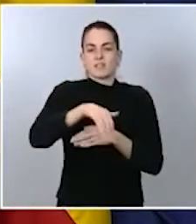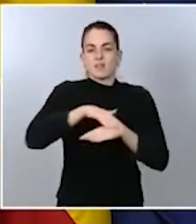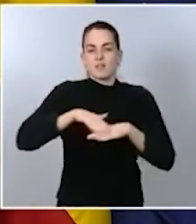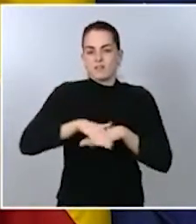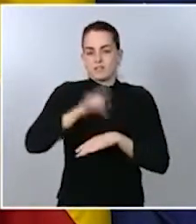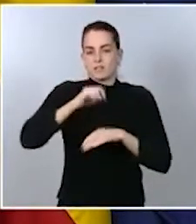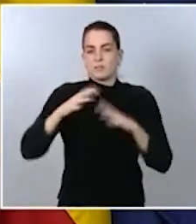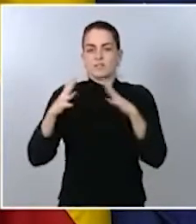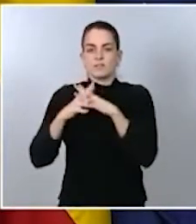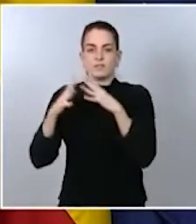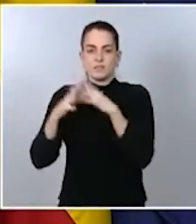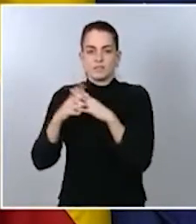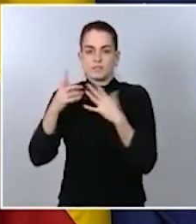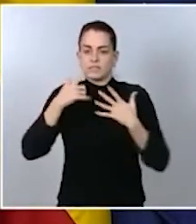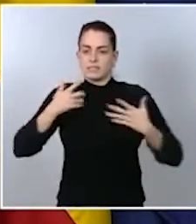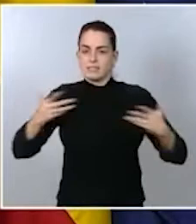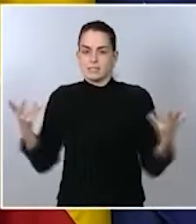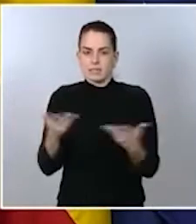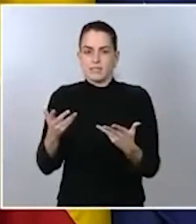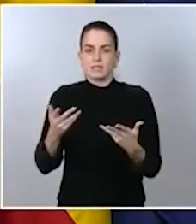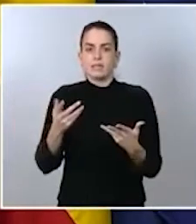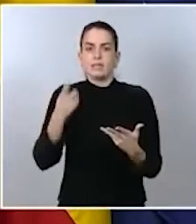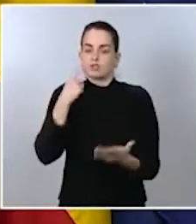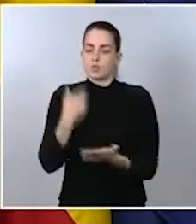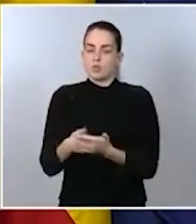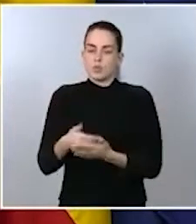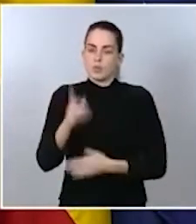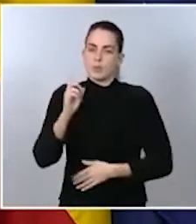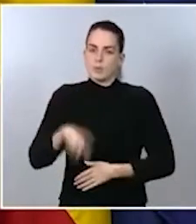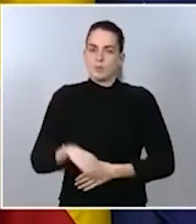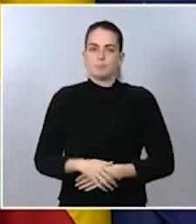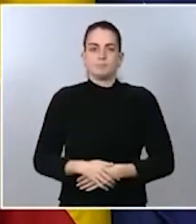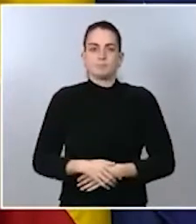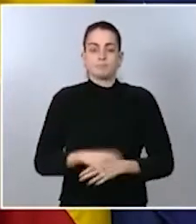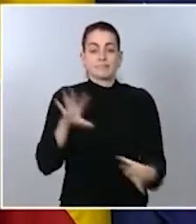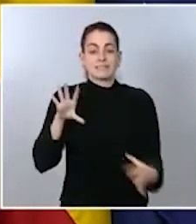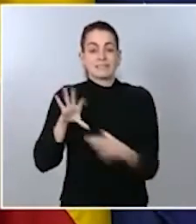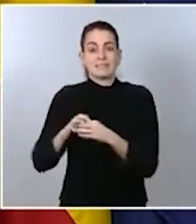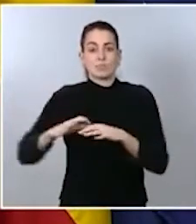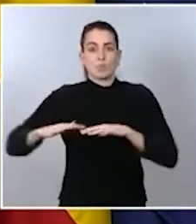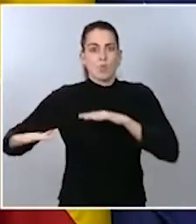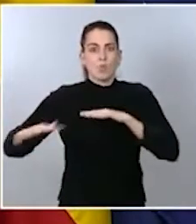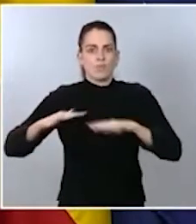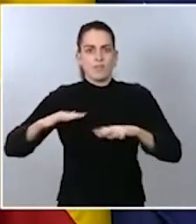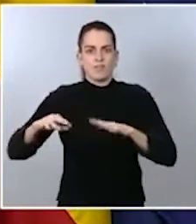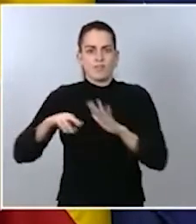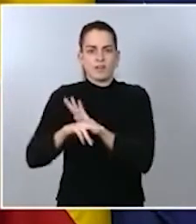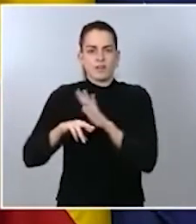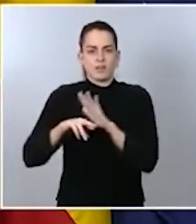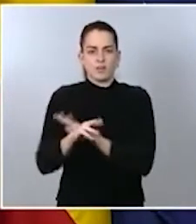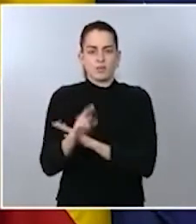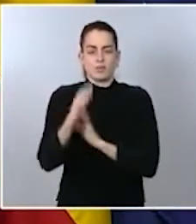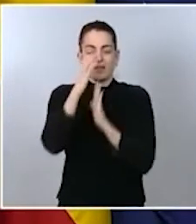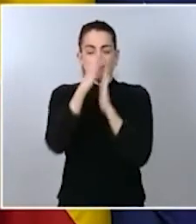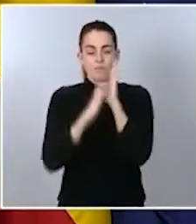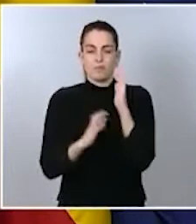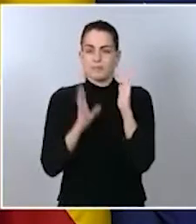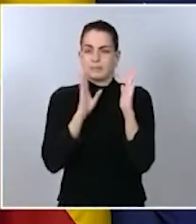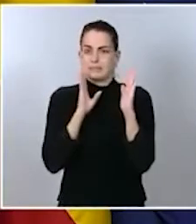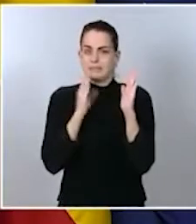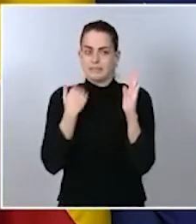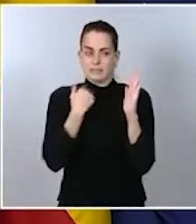críticas en cuanto a la movilización de recursos en el citado informe elevado al consejo de ministros